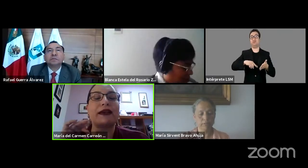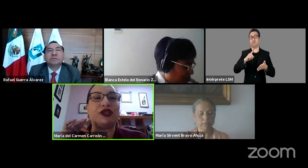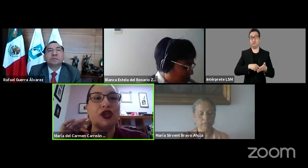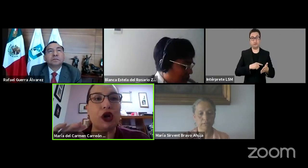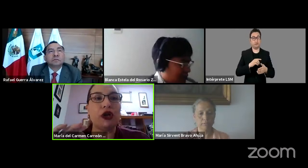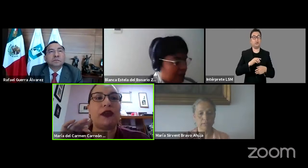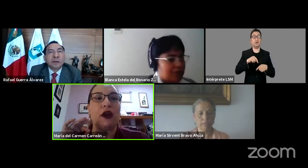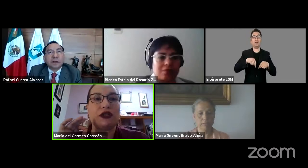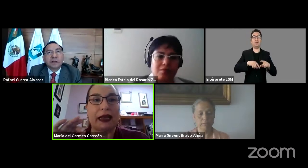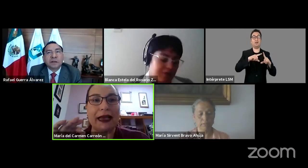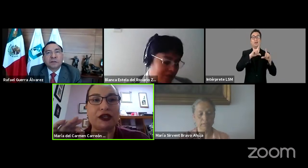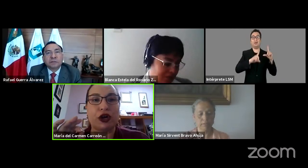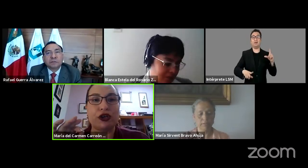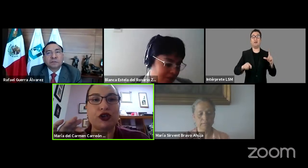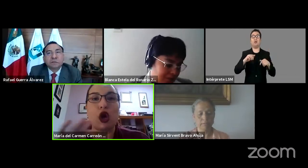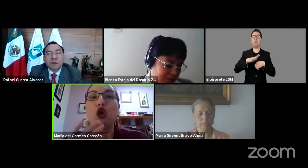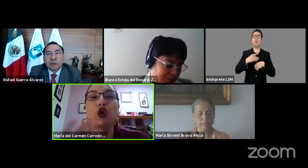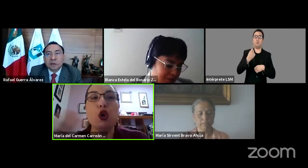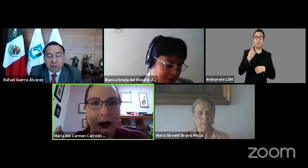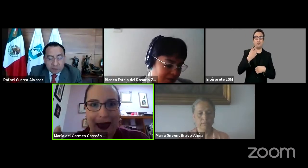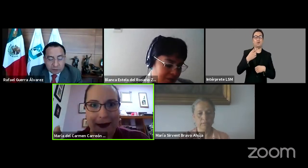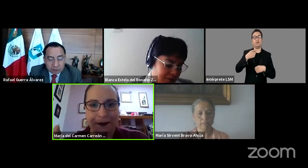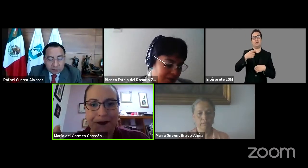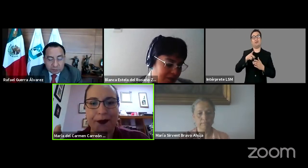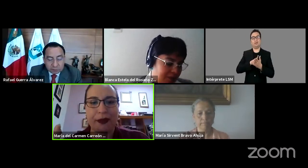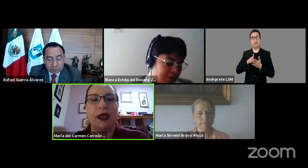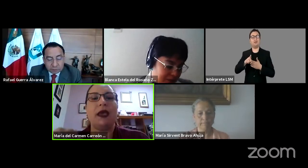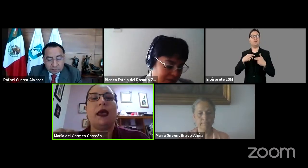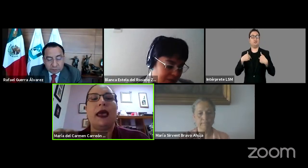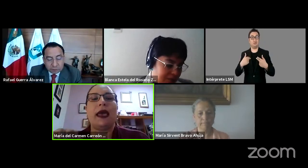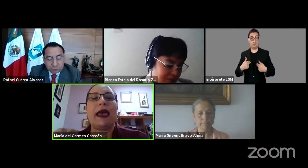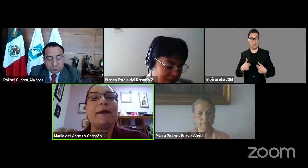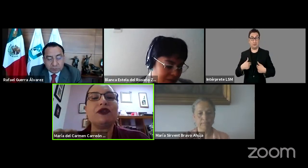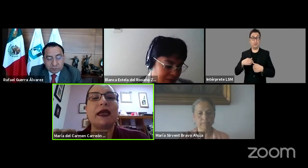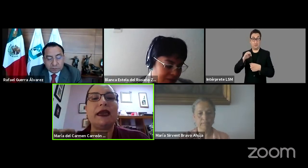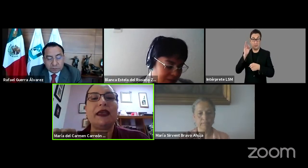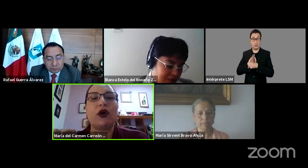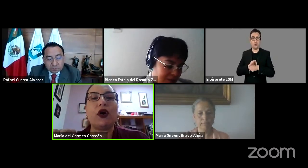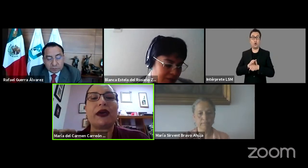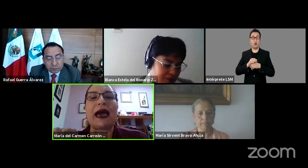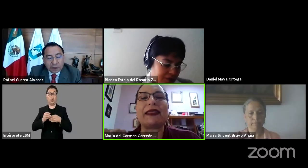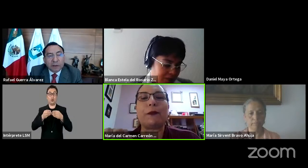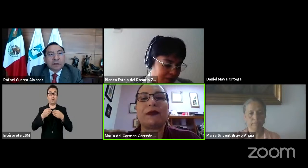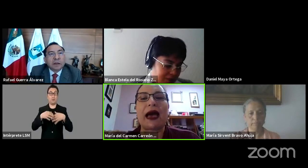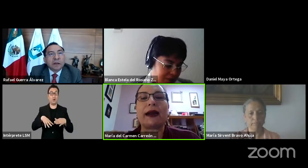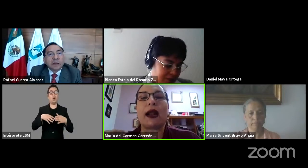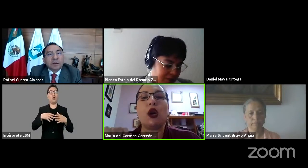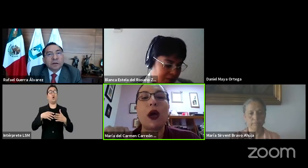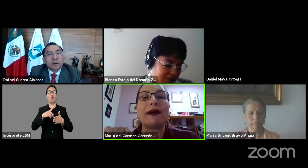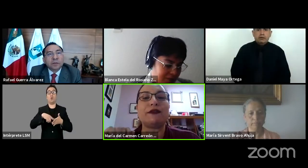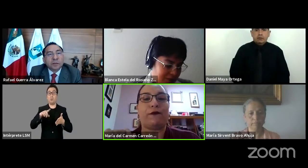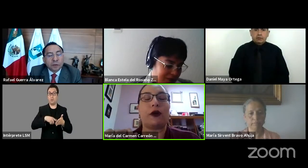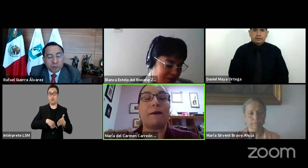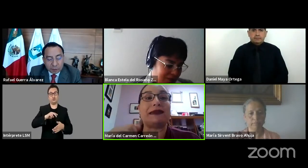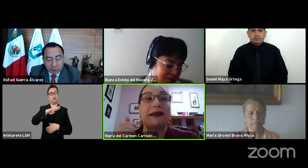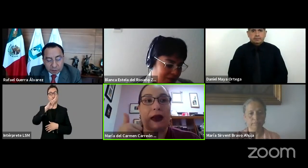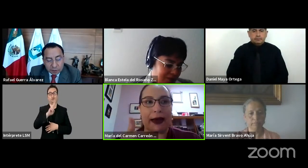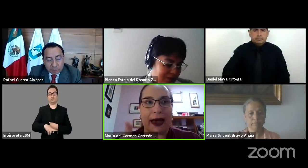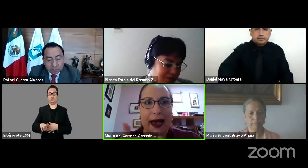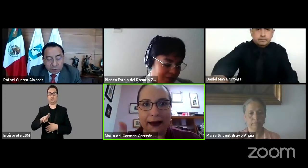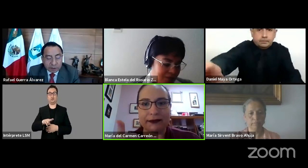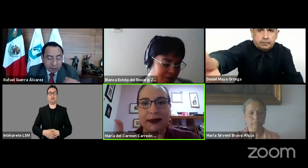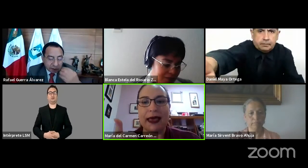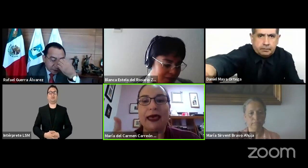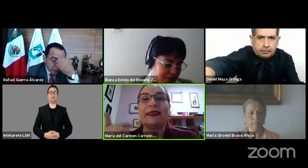la protección de los derechos nunca. Hemos tenido que adoptar nuevas formas